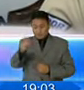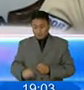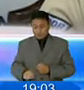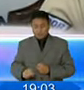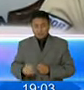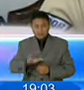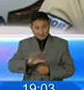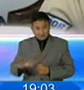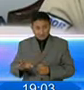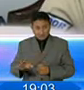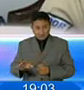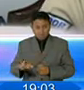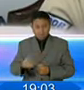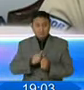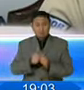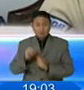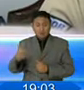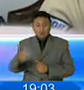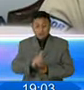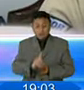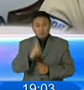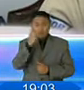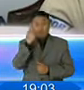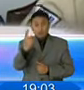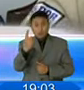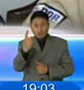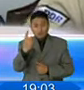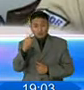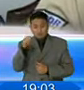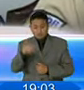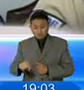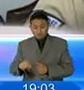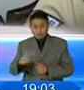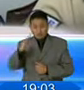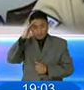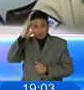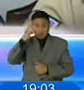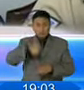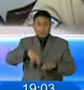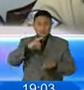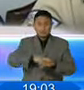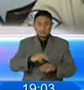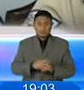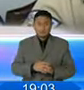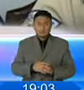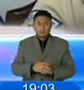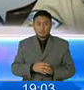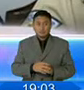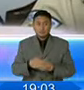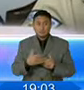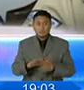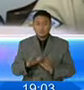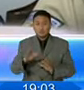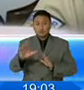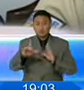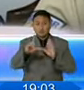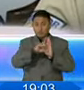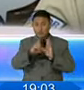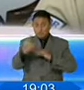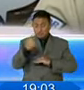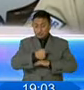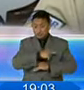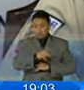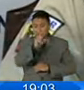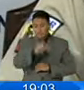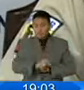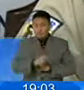una papeleta marcada. En cada caso es una papeleta que incluye y que la Policía Nacional, según el protocolo, con personal